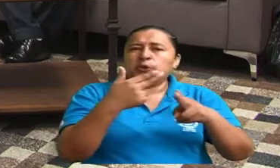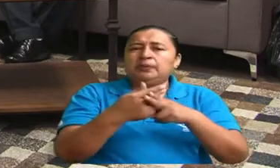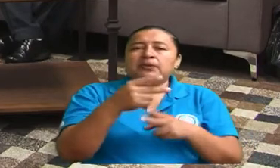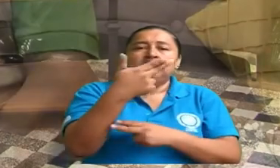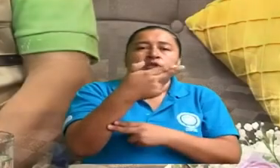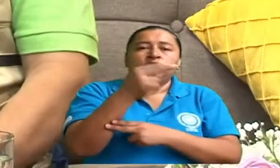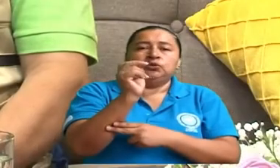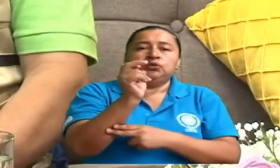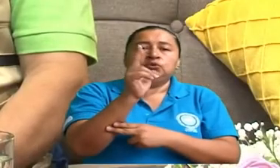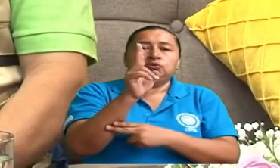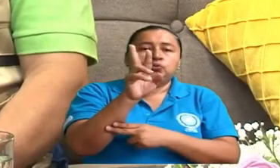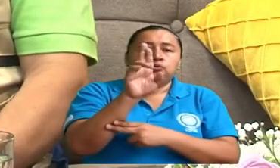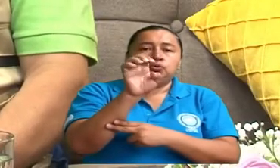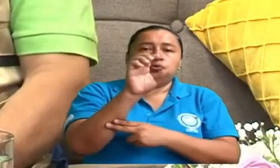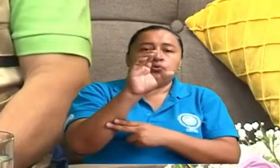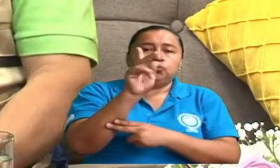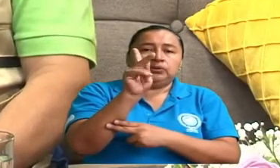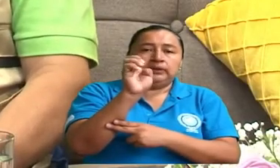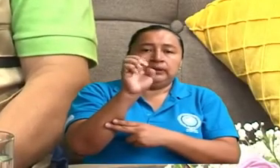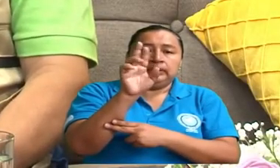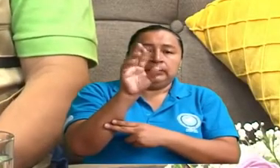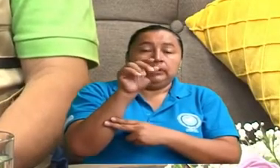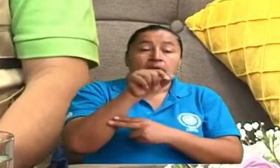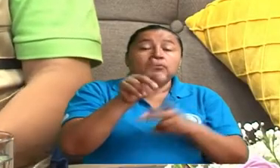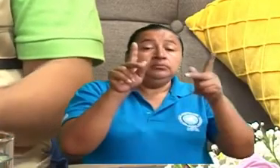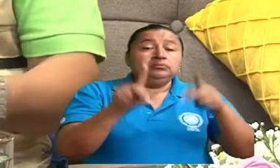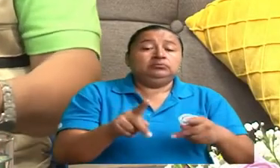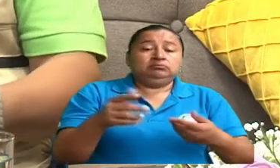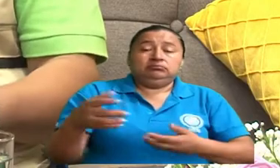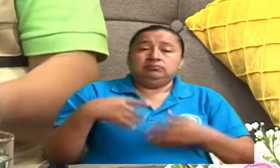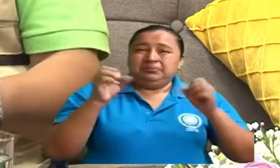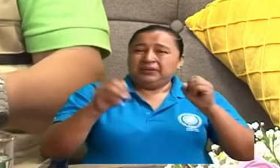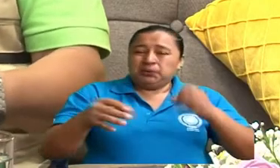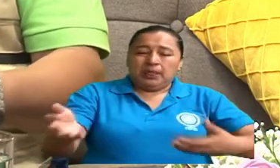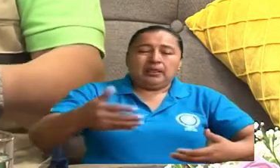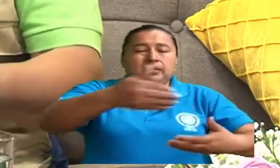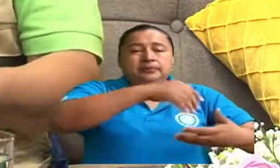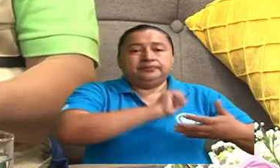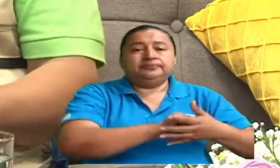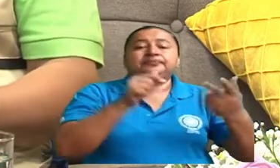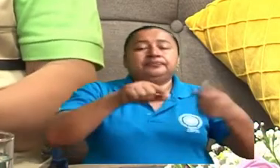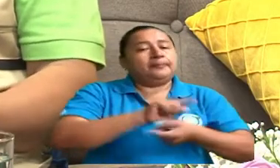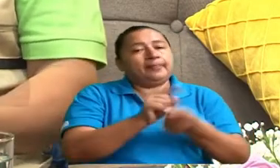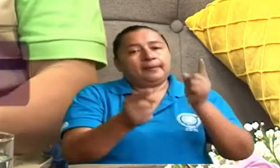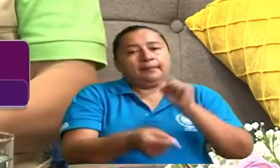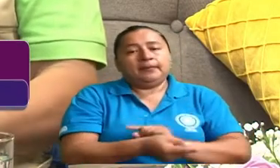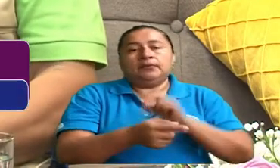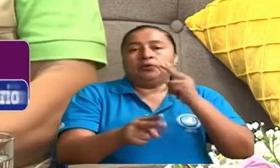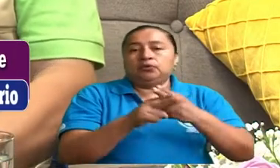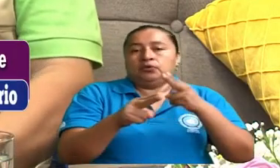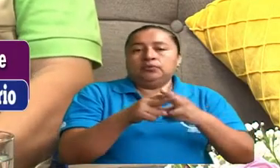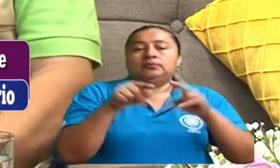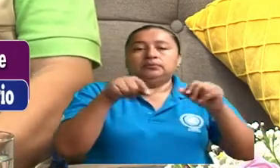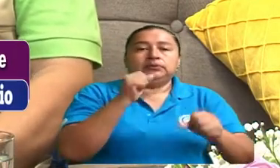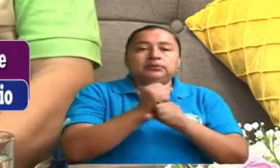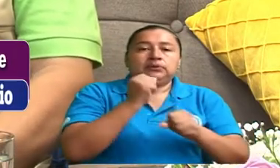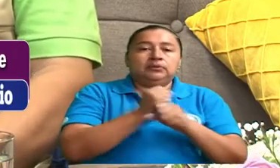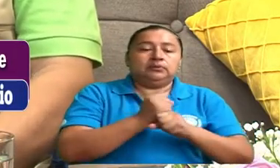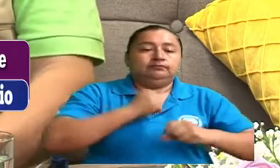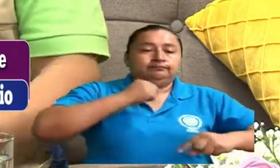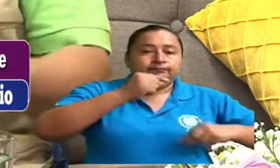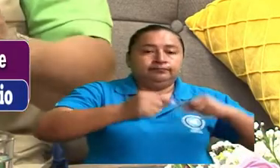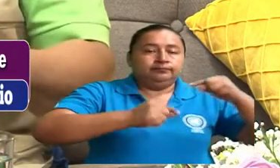día ya le hemos puesto nombre y apellido en términos de que poder restituir la labor del reciclador de